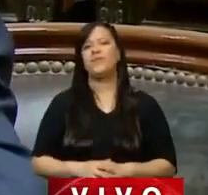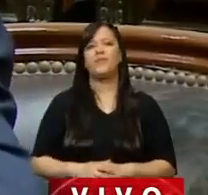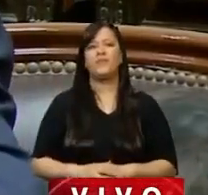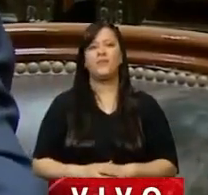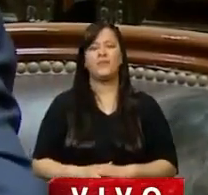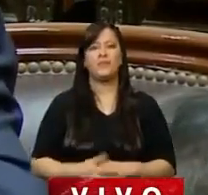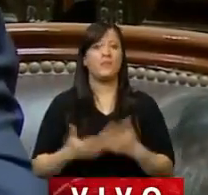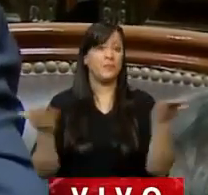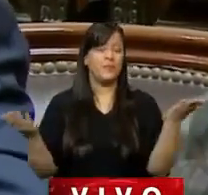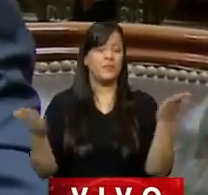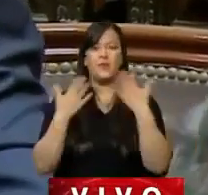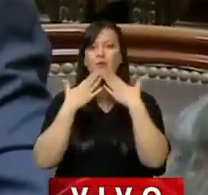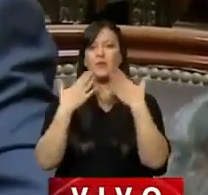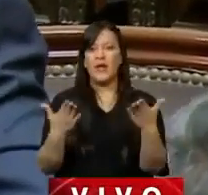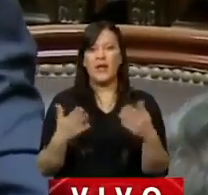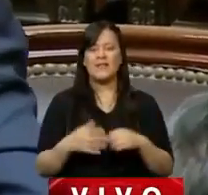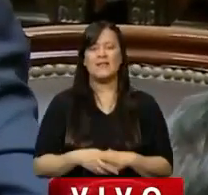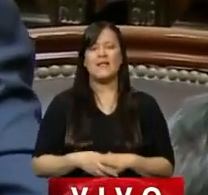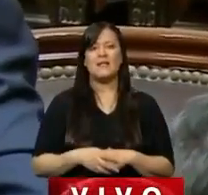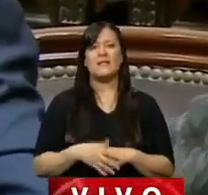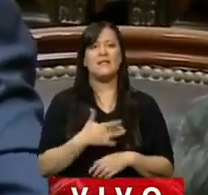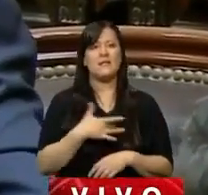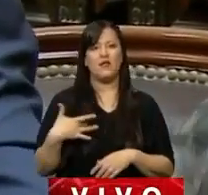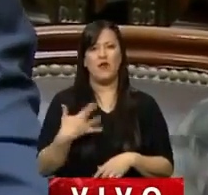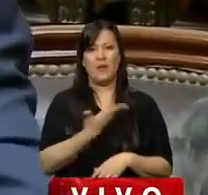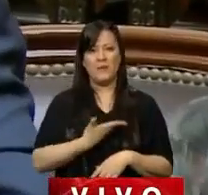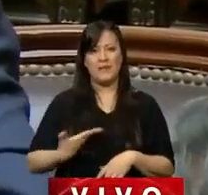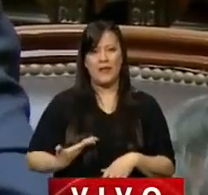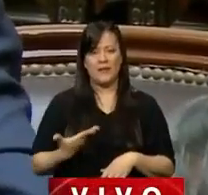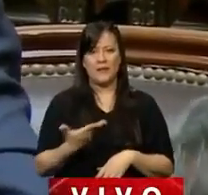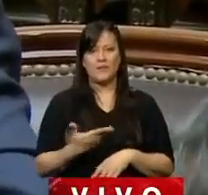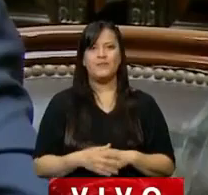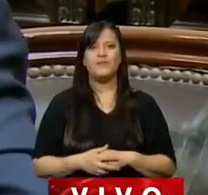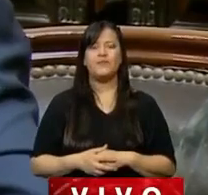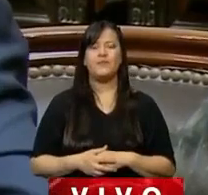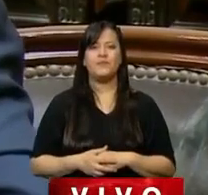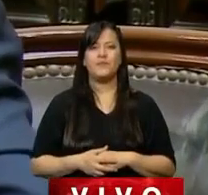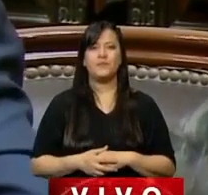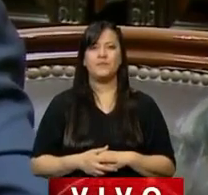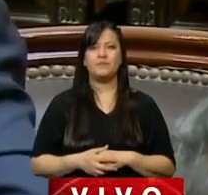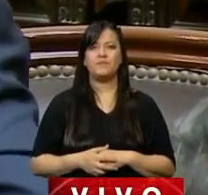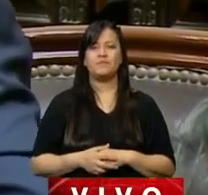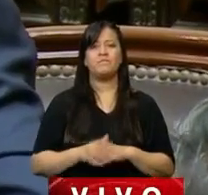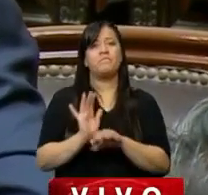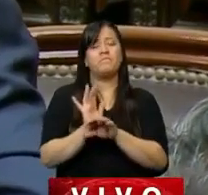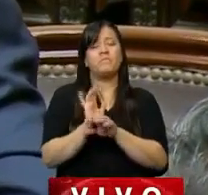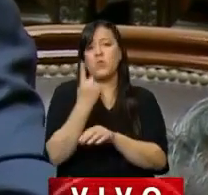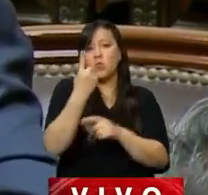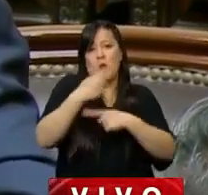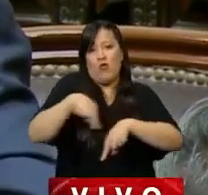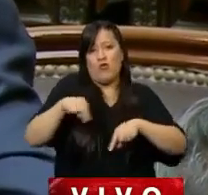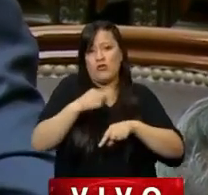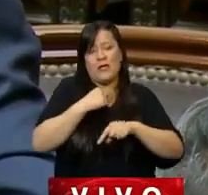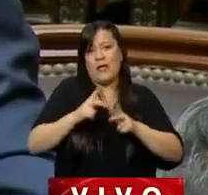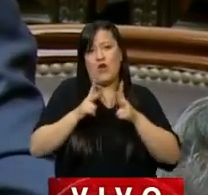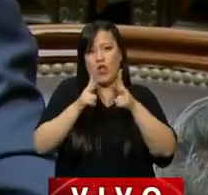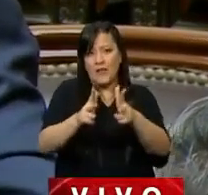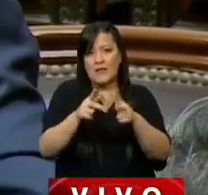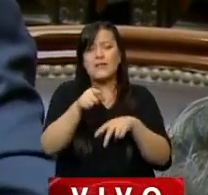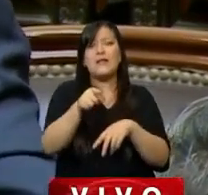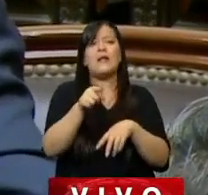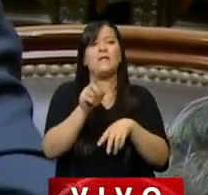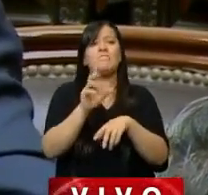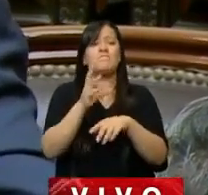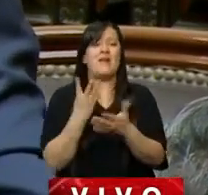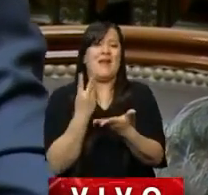Bueno, muchas gracias, señora presidenta. Me voy a permitir una digresión antes de hablar en